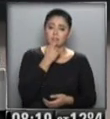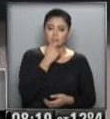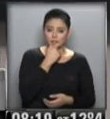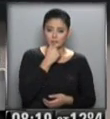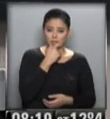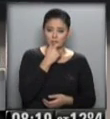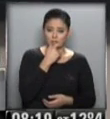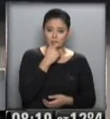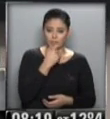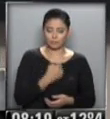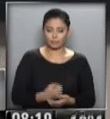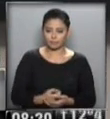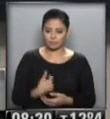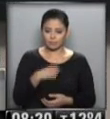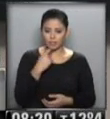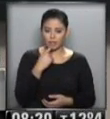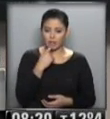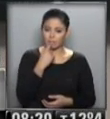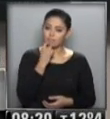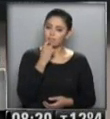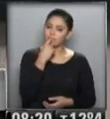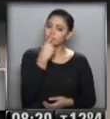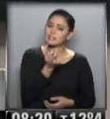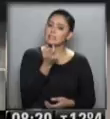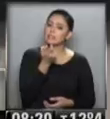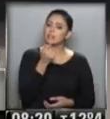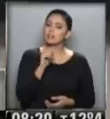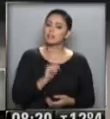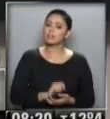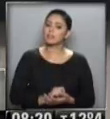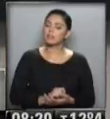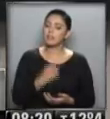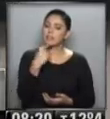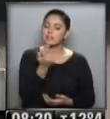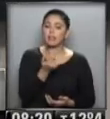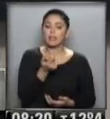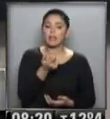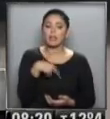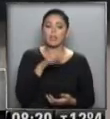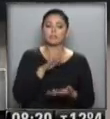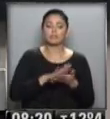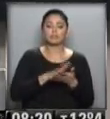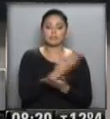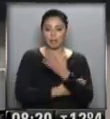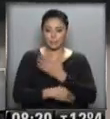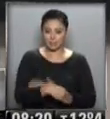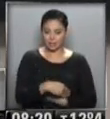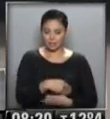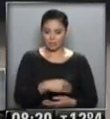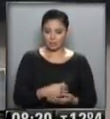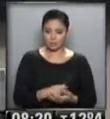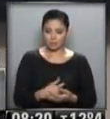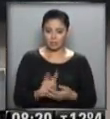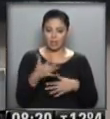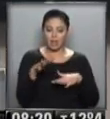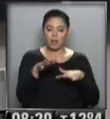muy arriesgado atribuirla la propia noción de discapacidad a